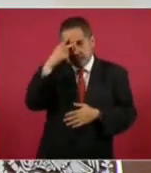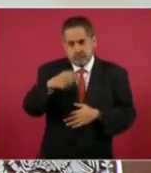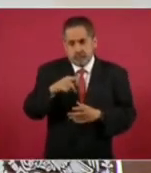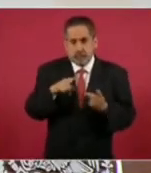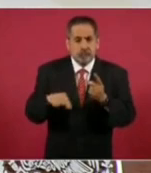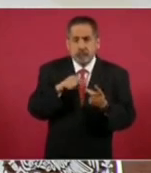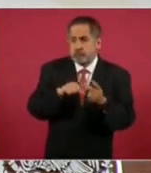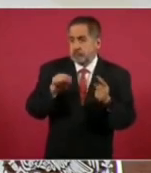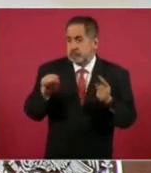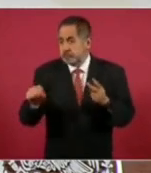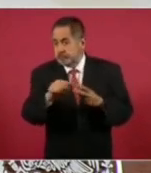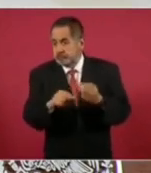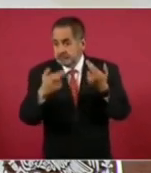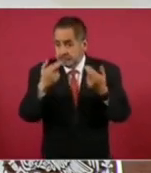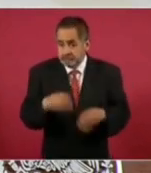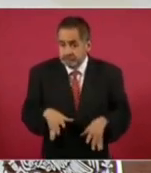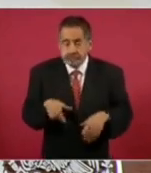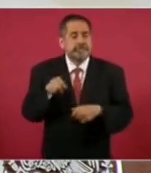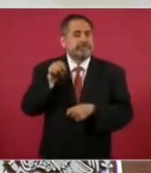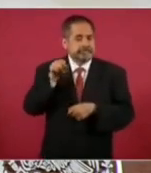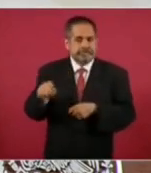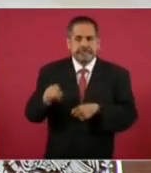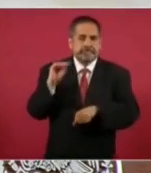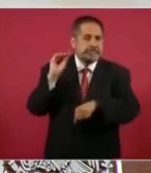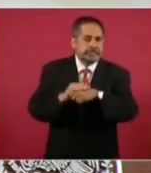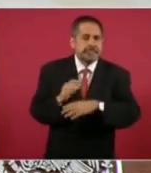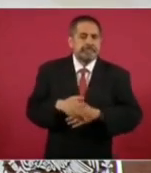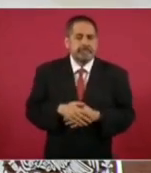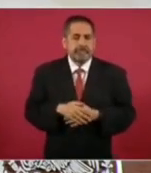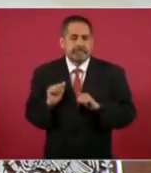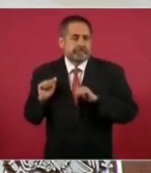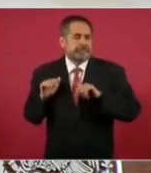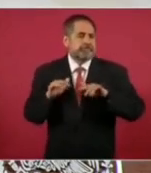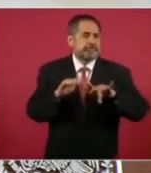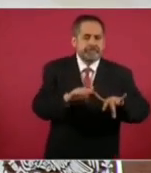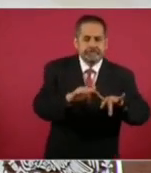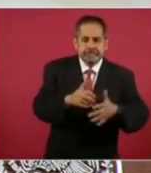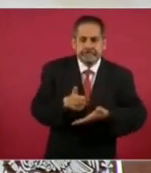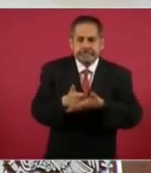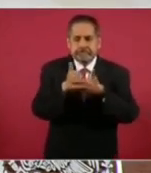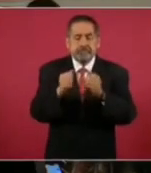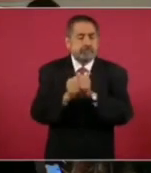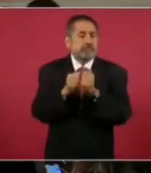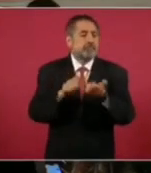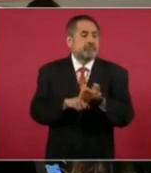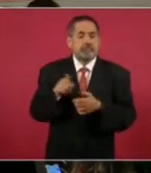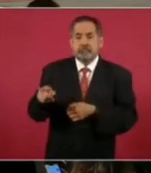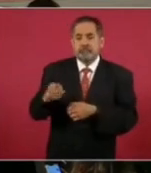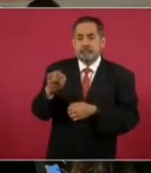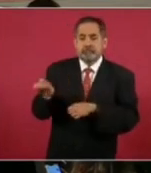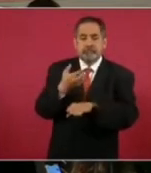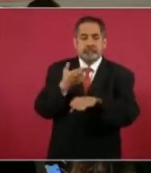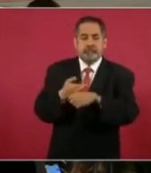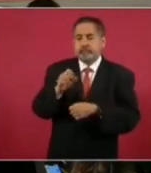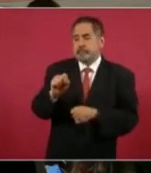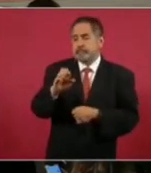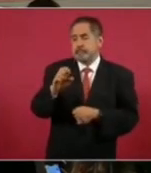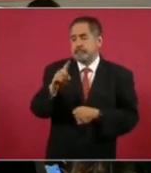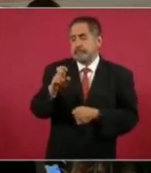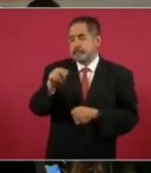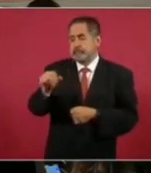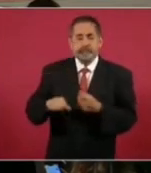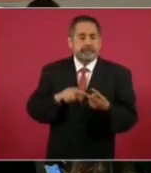zonas afectadas, la activación y el despliegue de los elementos de la Secretaría de la Defensa Nacional,